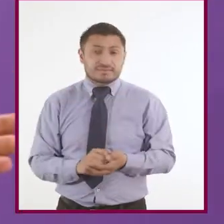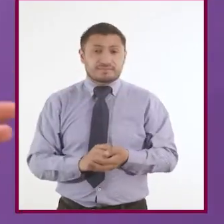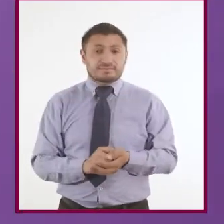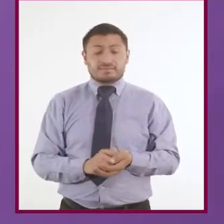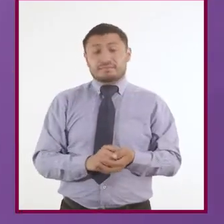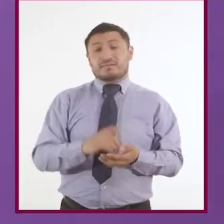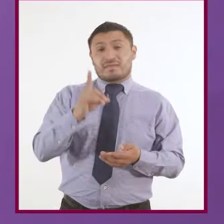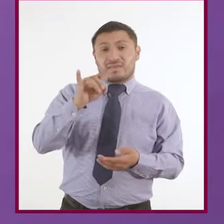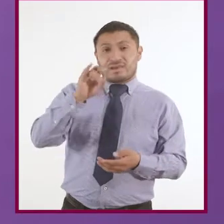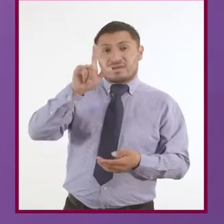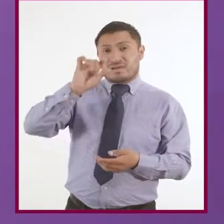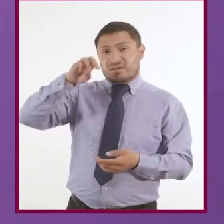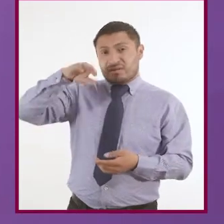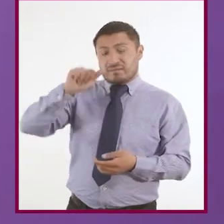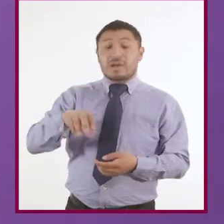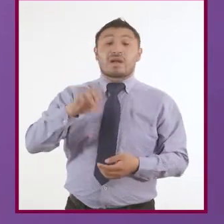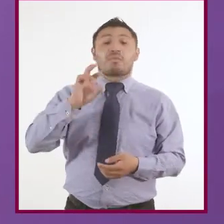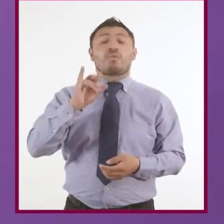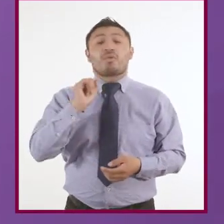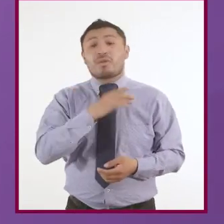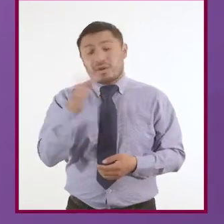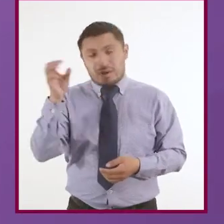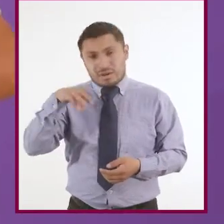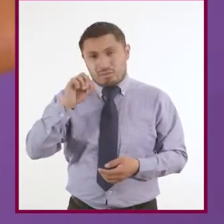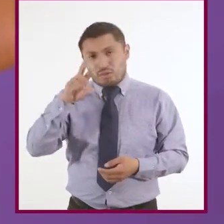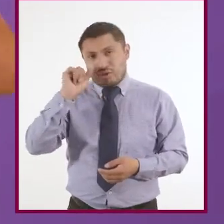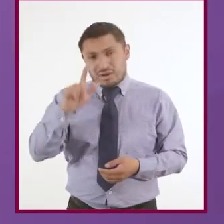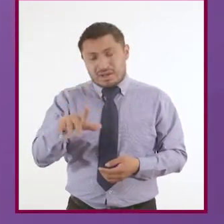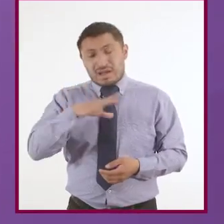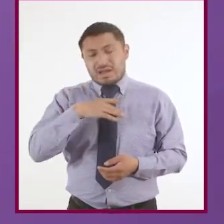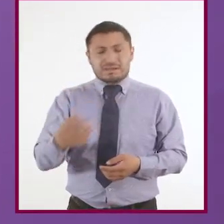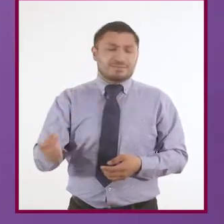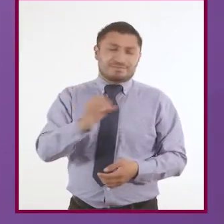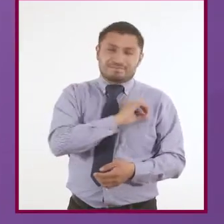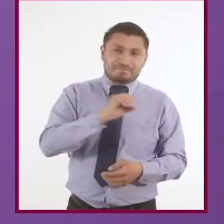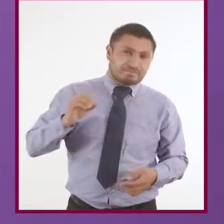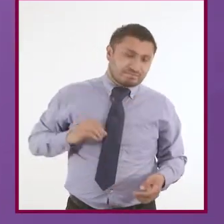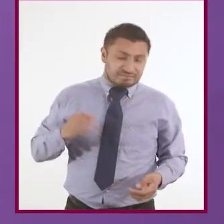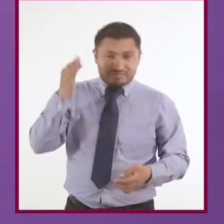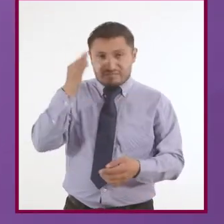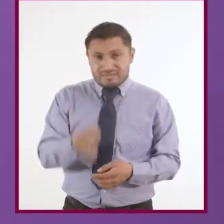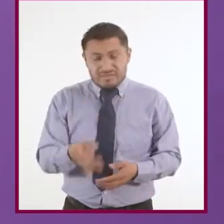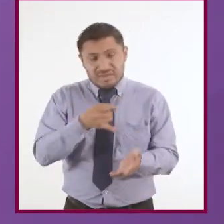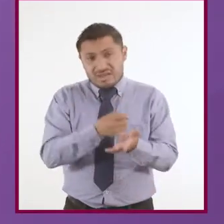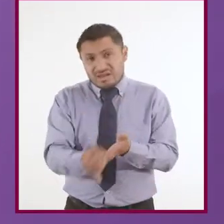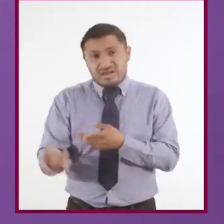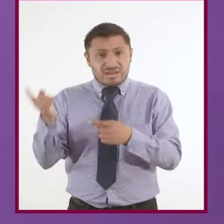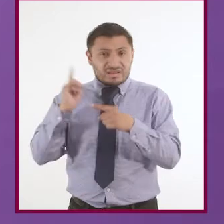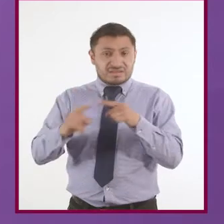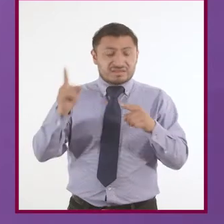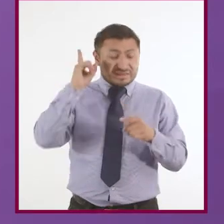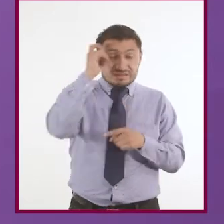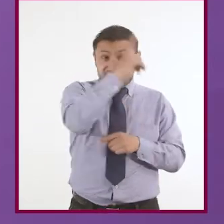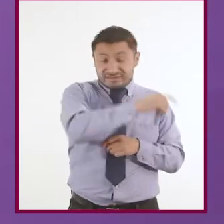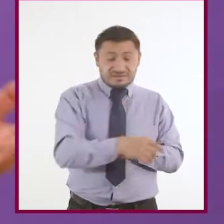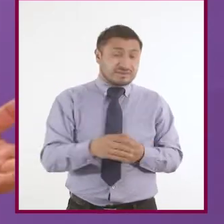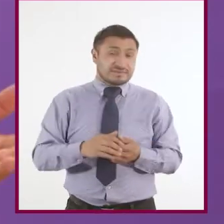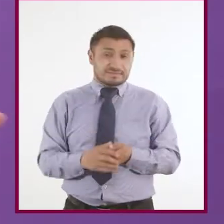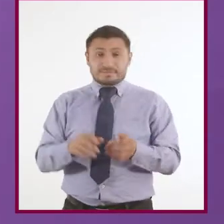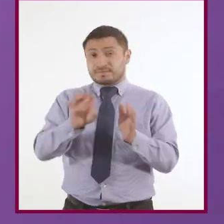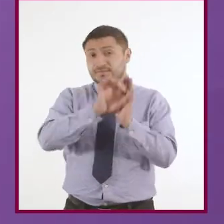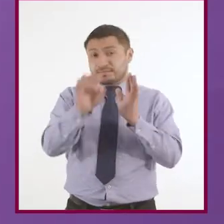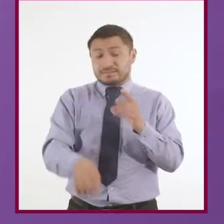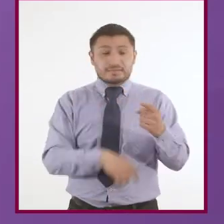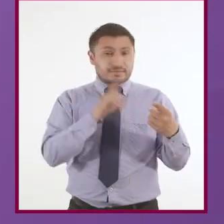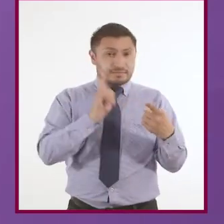dilemas morales nos obligan a tomar decisiones cuyas consecuencias no son del todo deseables, para nosotras y para nosotros. El primer